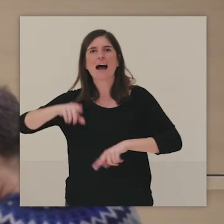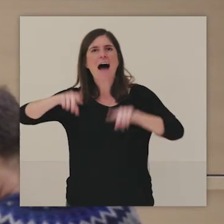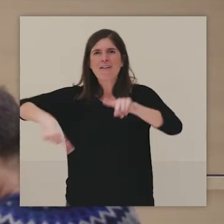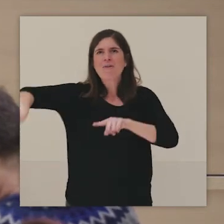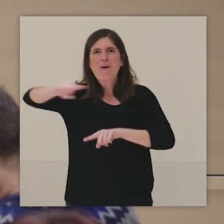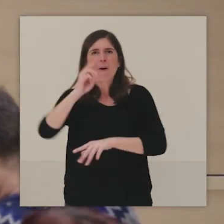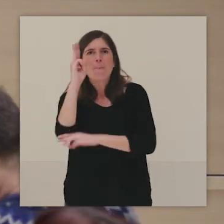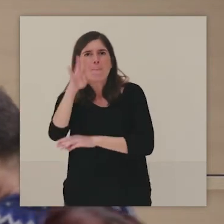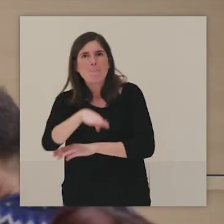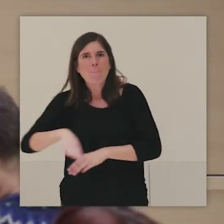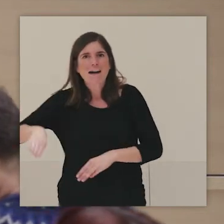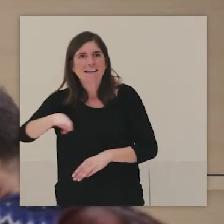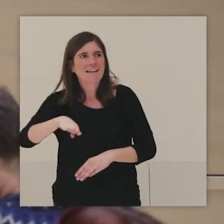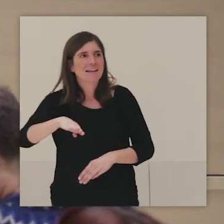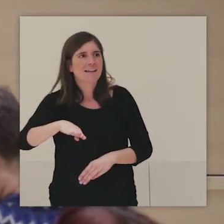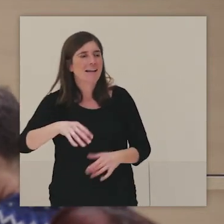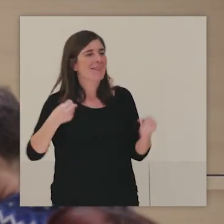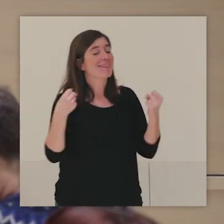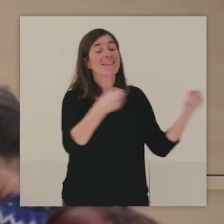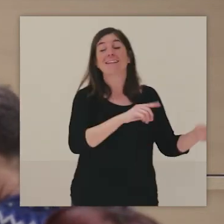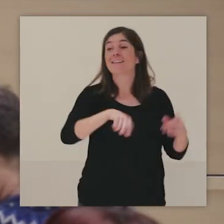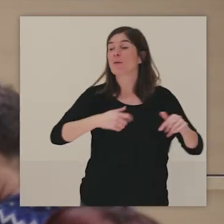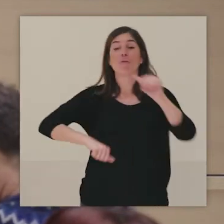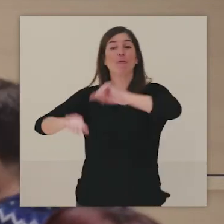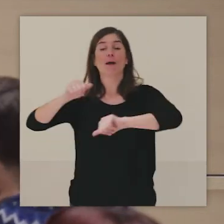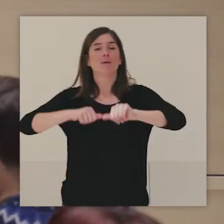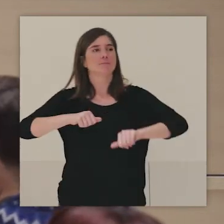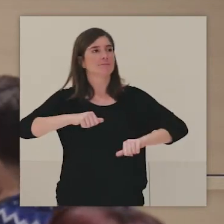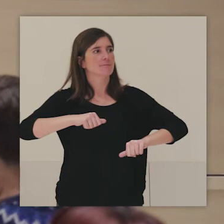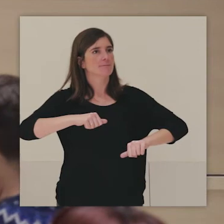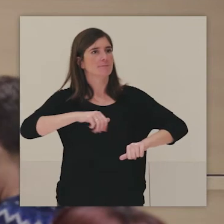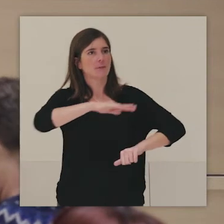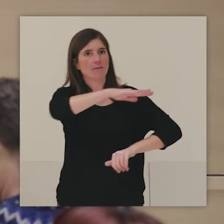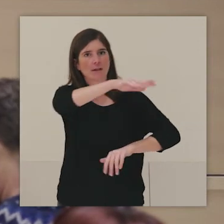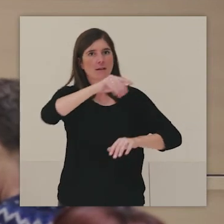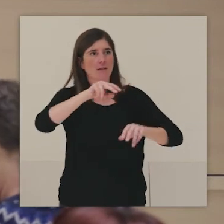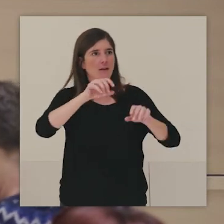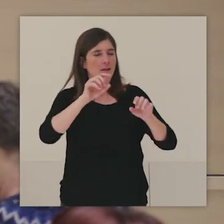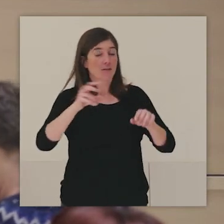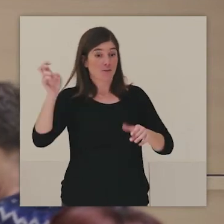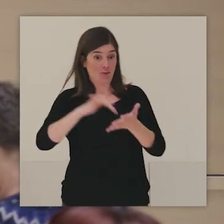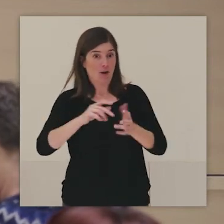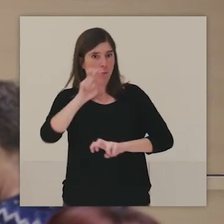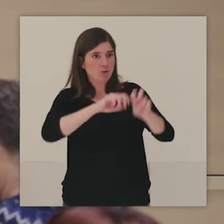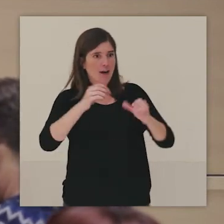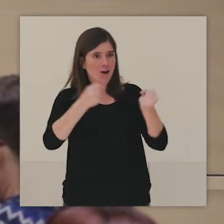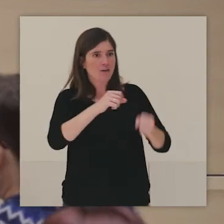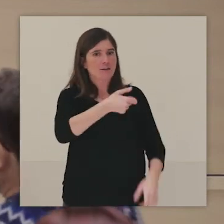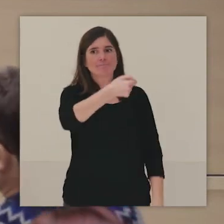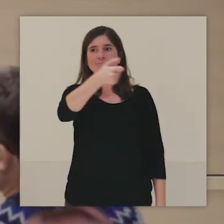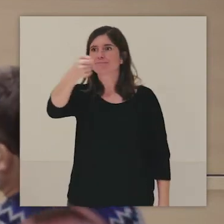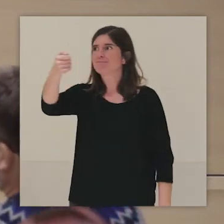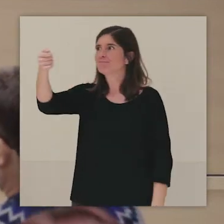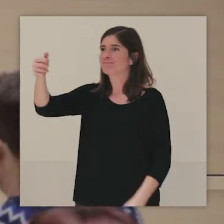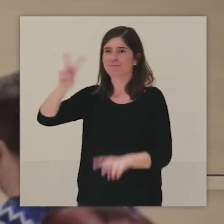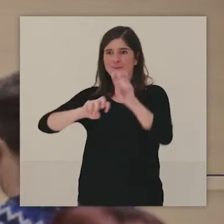estado así, apretando, ¿dónde está mi coche? ¿No? ¿Por qué? Por la homogeneidad del diseño. Pero es que